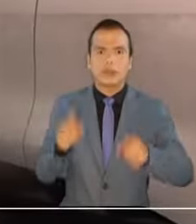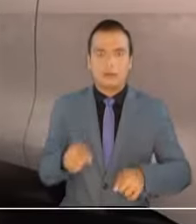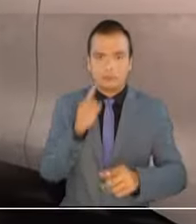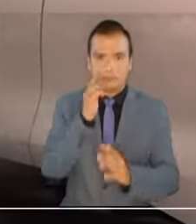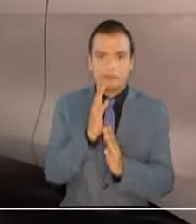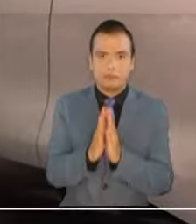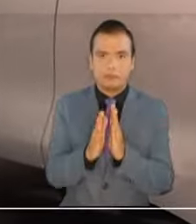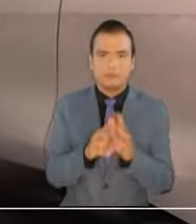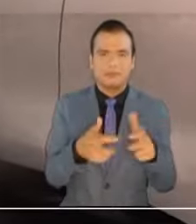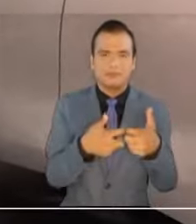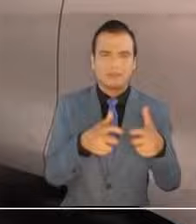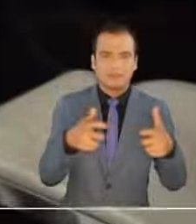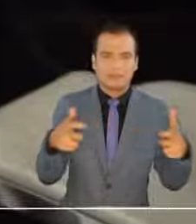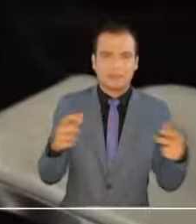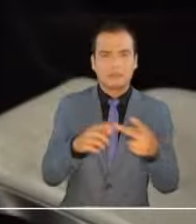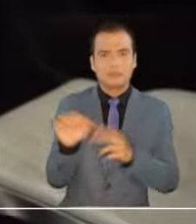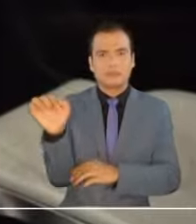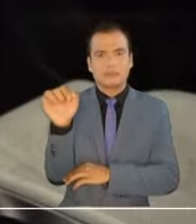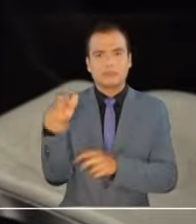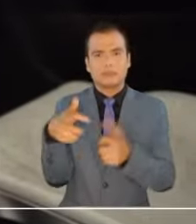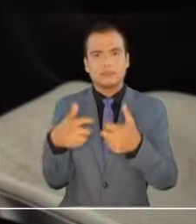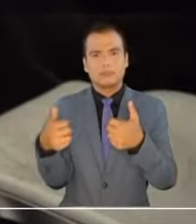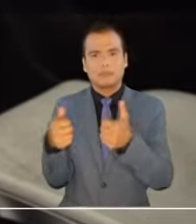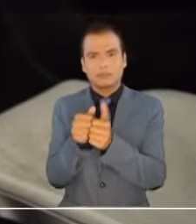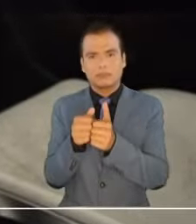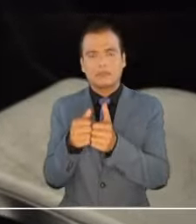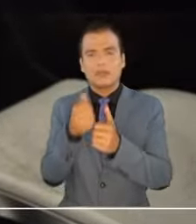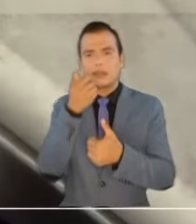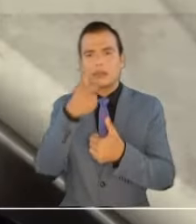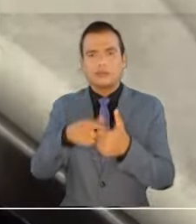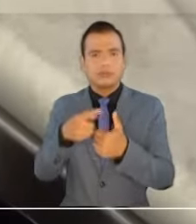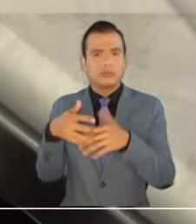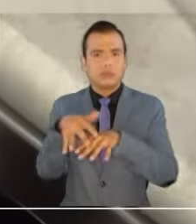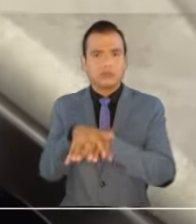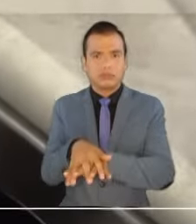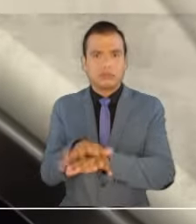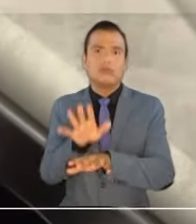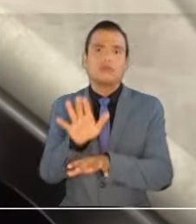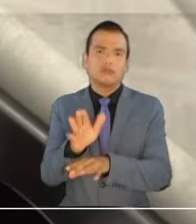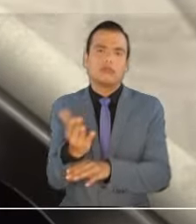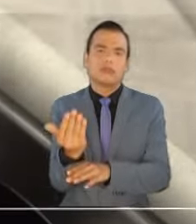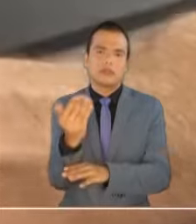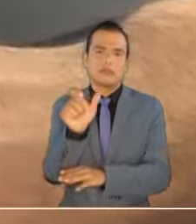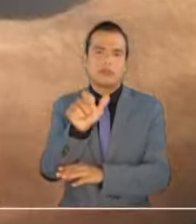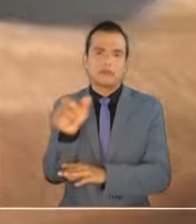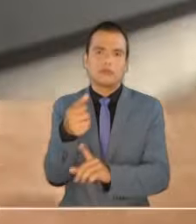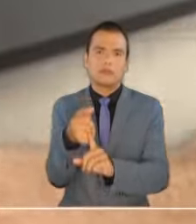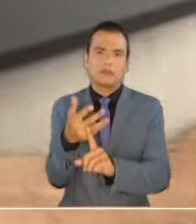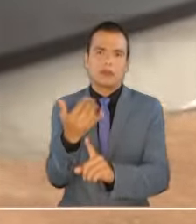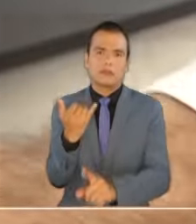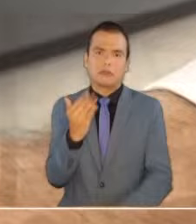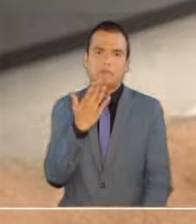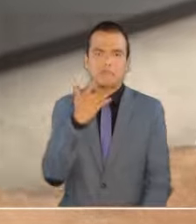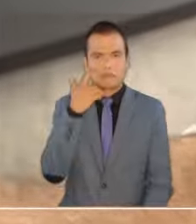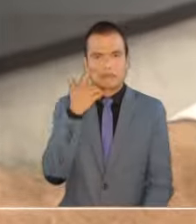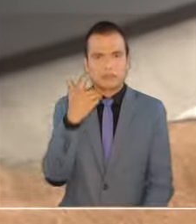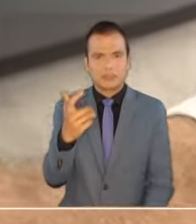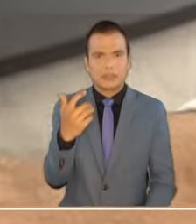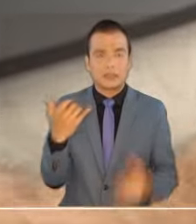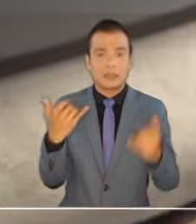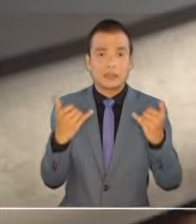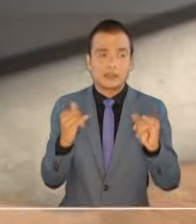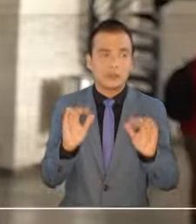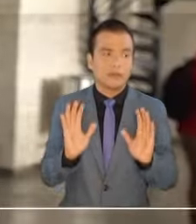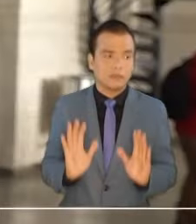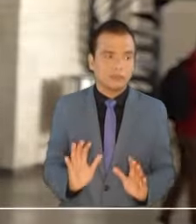importantes beneficios al consumidor final. Primero, el hacer el cambio de un vehículo de gasolina o diésel a un vehículo eléctrico, el ahorro está oscilando entre el 60 y el